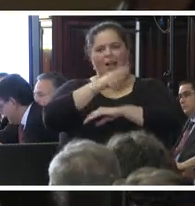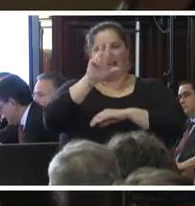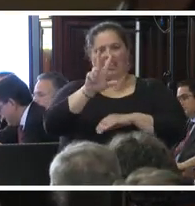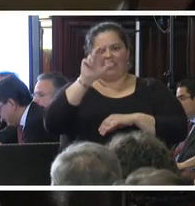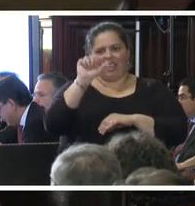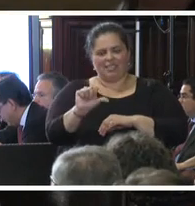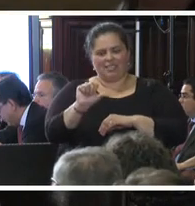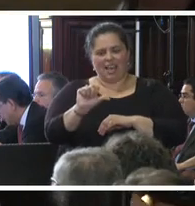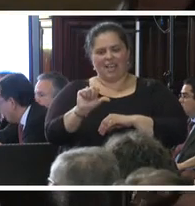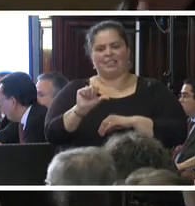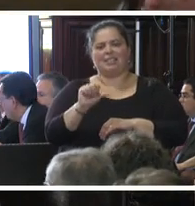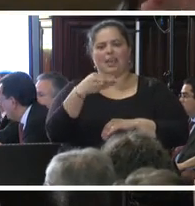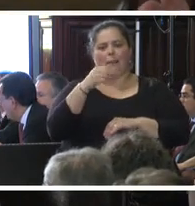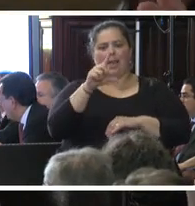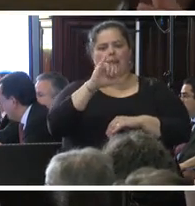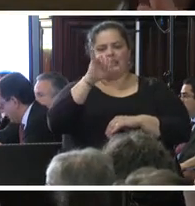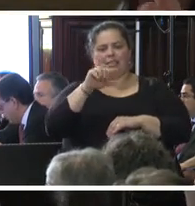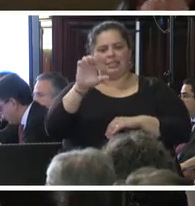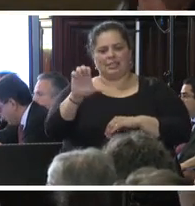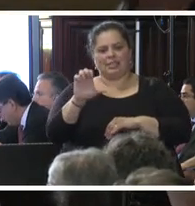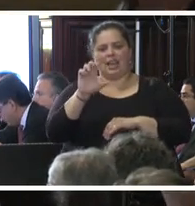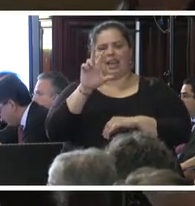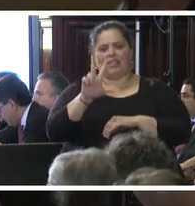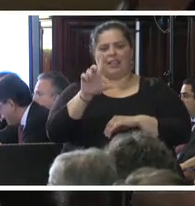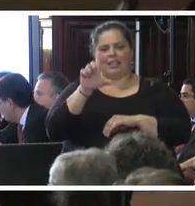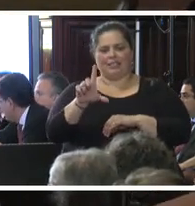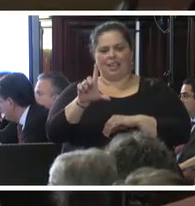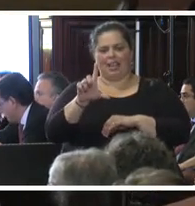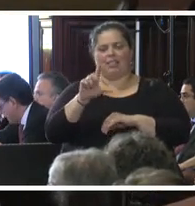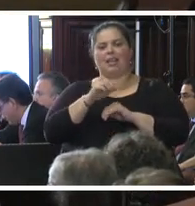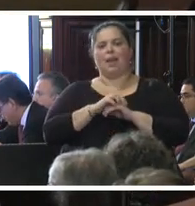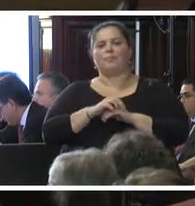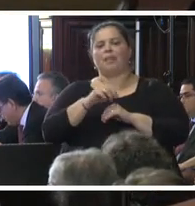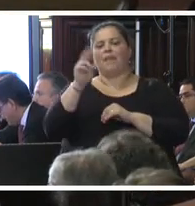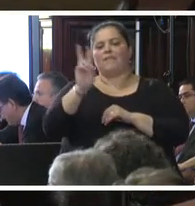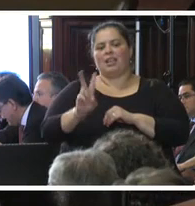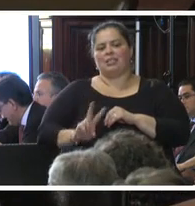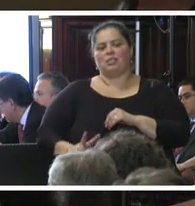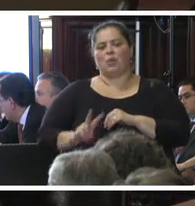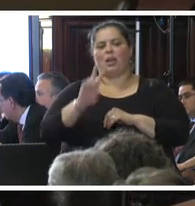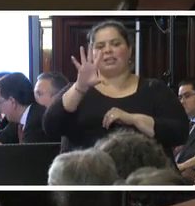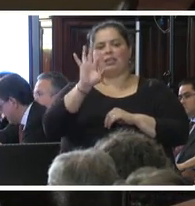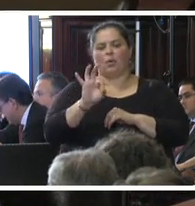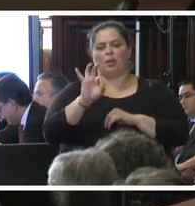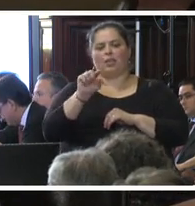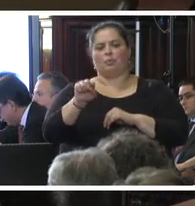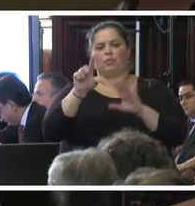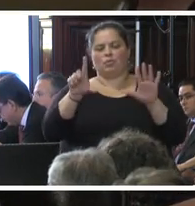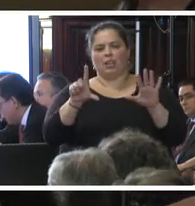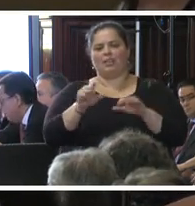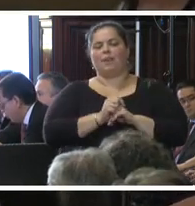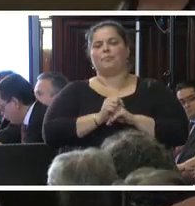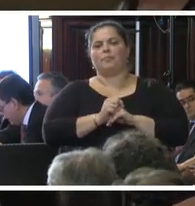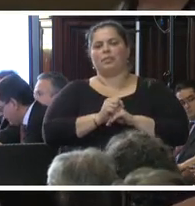Belice 37.2, Colombia 48.8, Venezuela 51.7, El Salvador